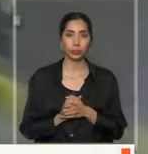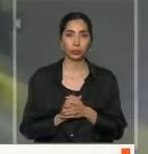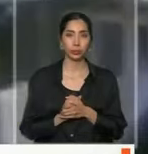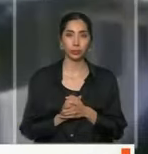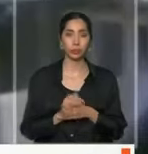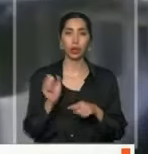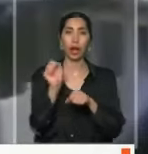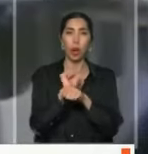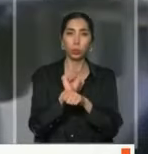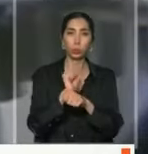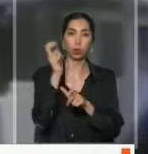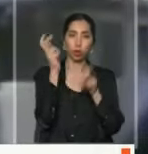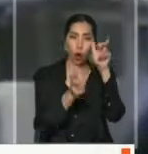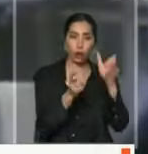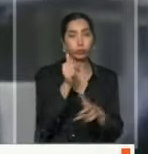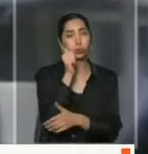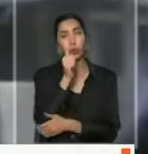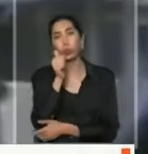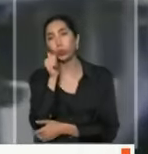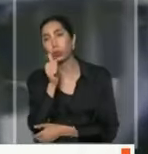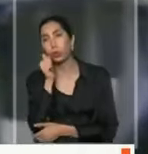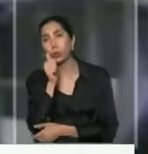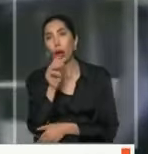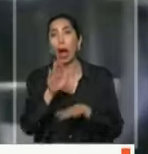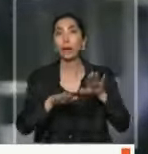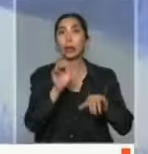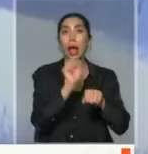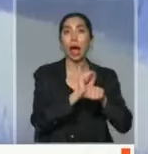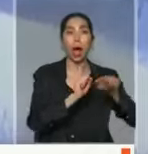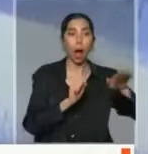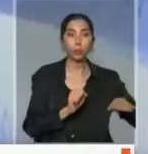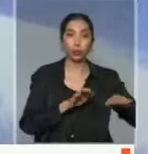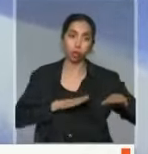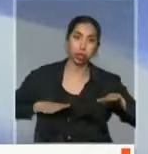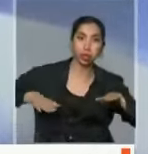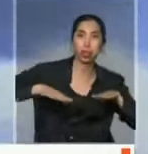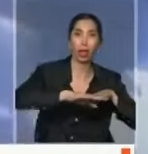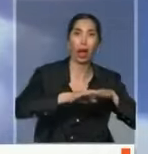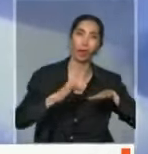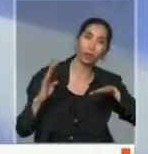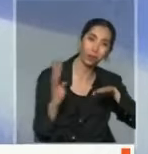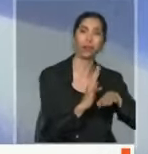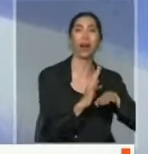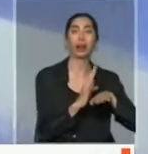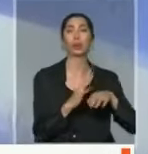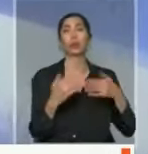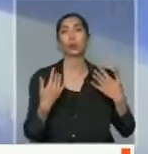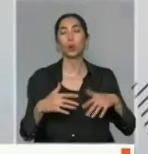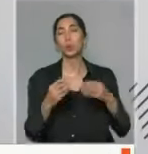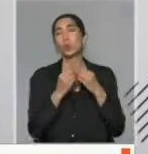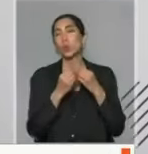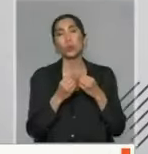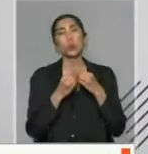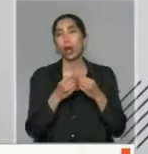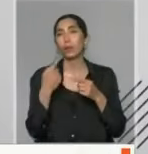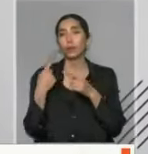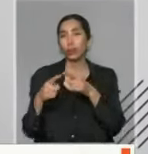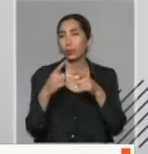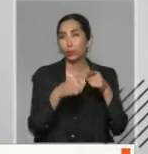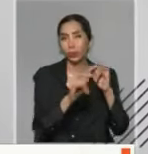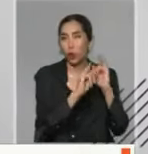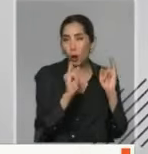Robos de autos a la orden del día, estando estacionados en un portonazo en una encerrona. Diversas maneras de actuar de los